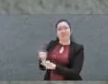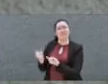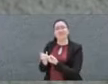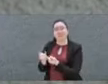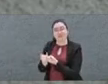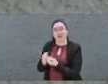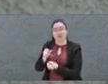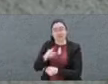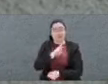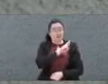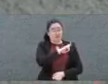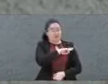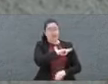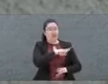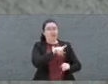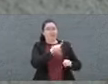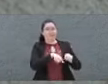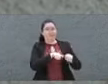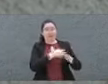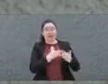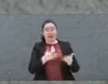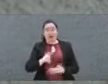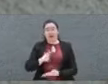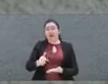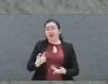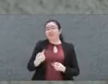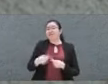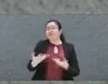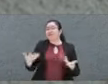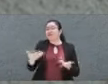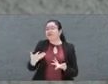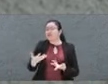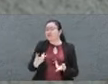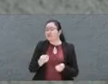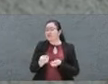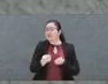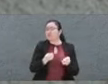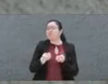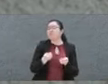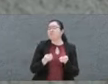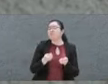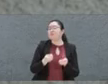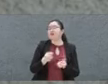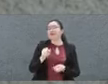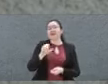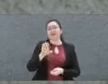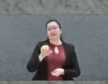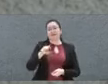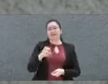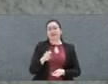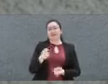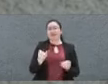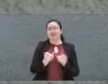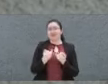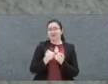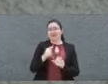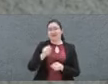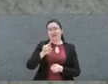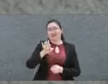sistema de aguas de la Ciudad de México, ahora lo opera SACMEX y la Tesorería de la Ciudad de México, son las